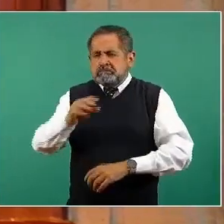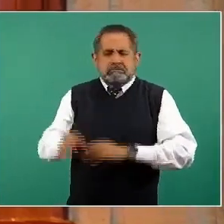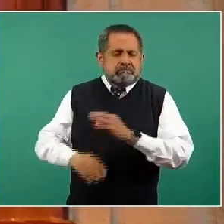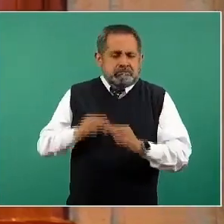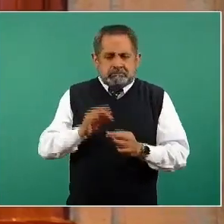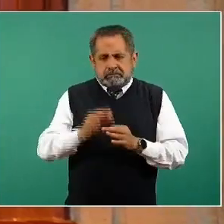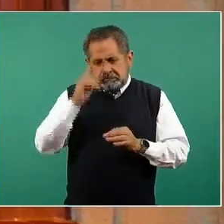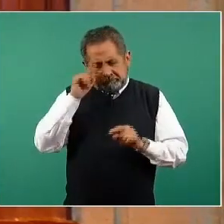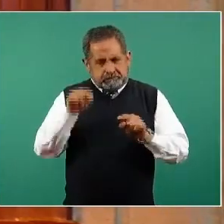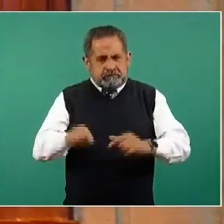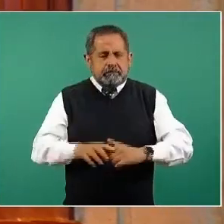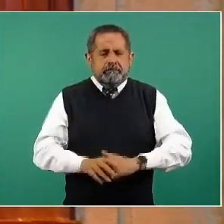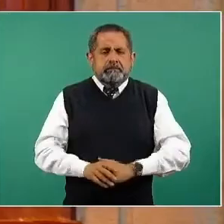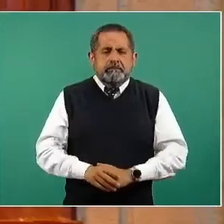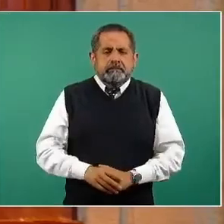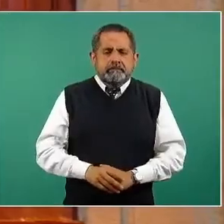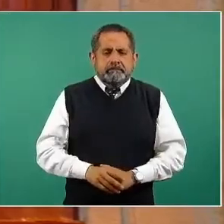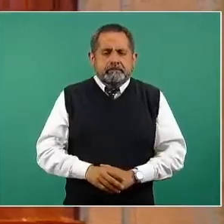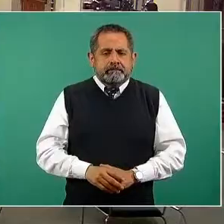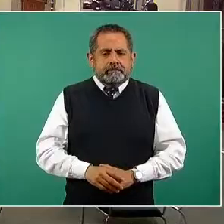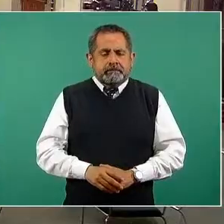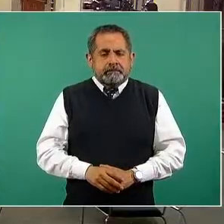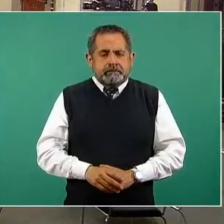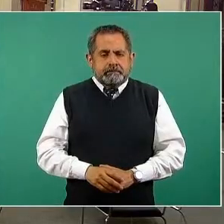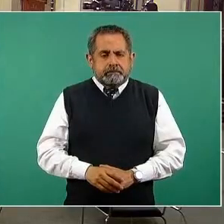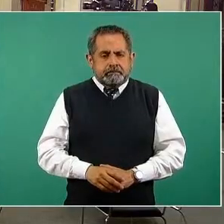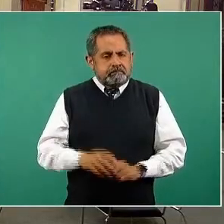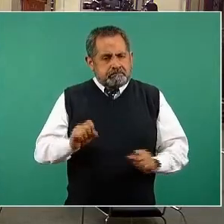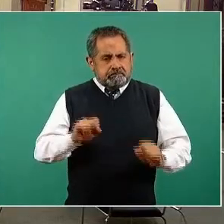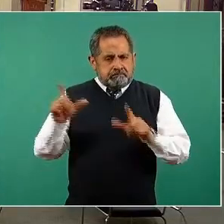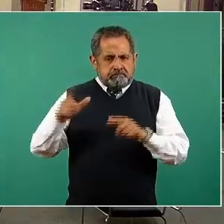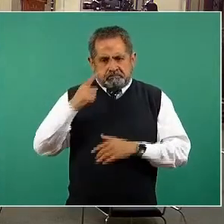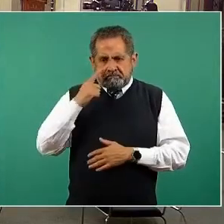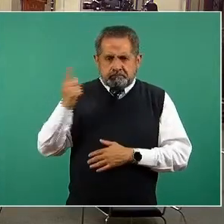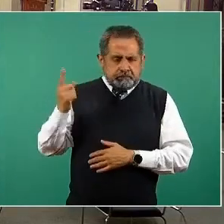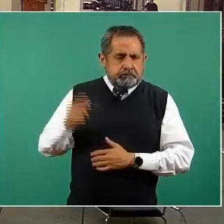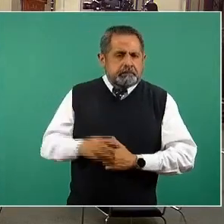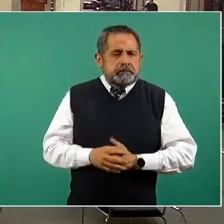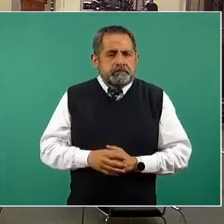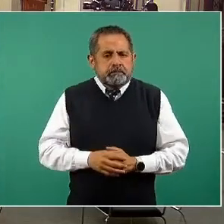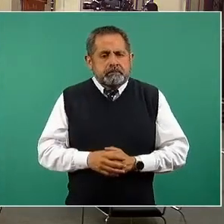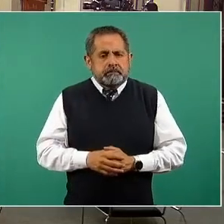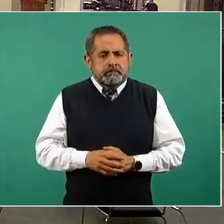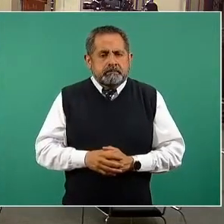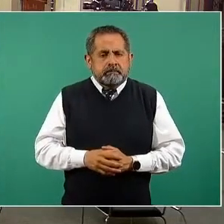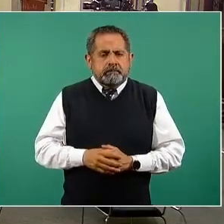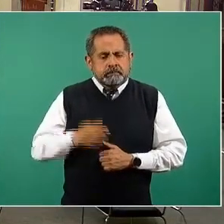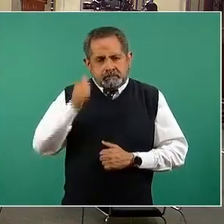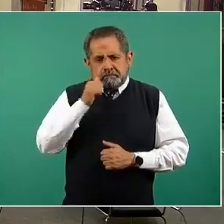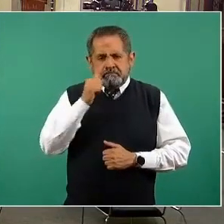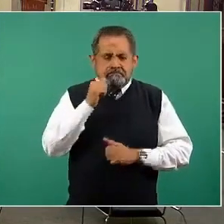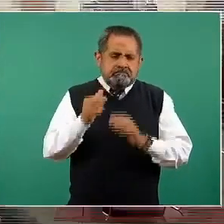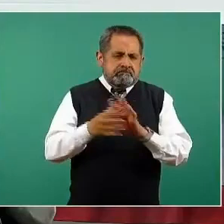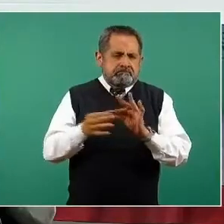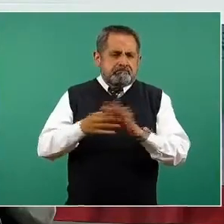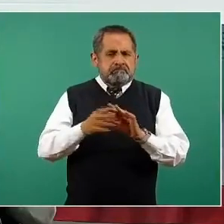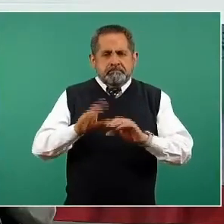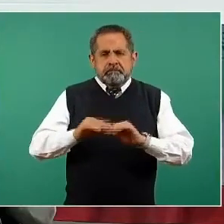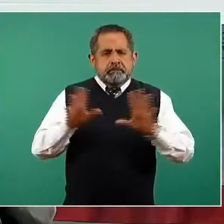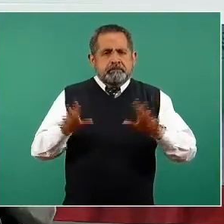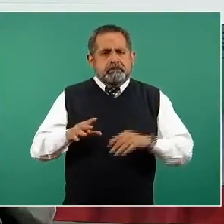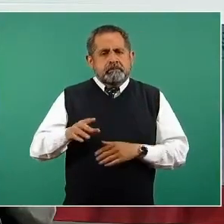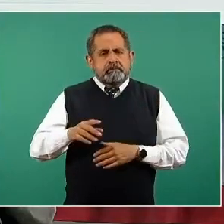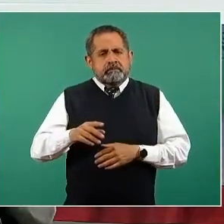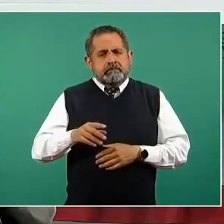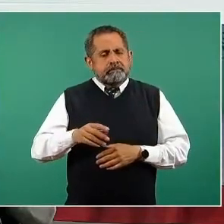la aplicación de las mismas. Si vemos la siguiente diapositiva, siempre hacemos también la actualización para cada uno